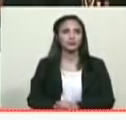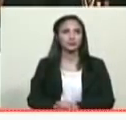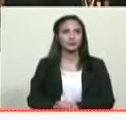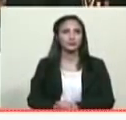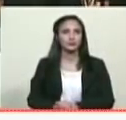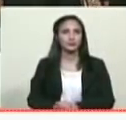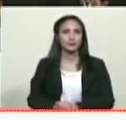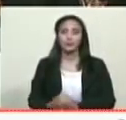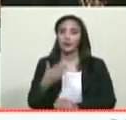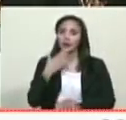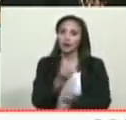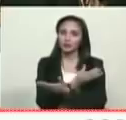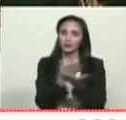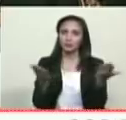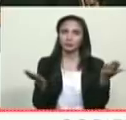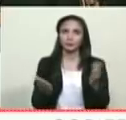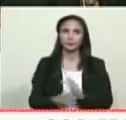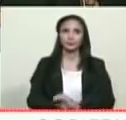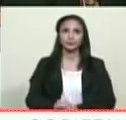Muchas gracias.